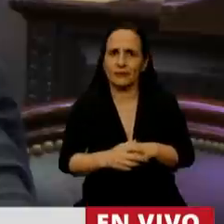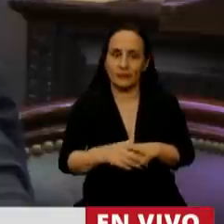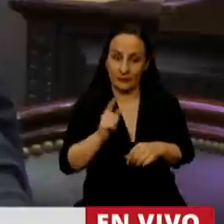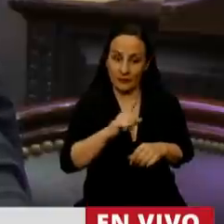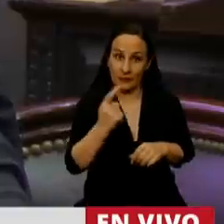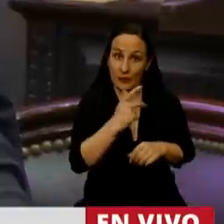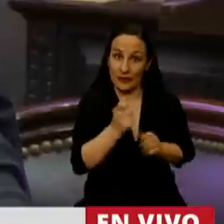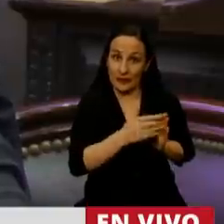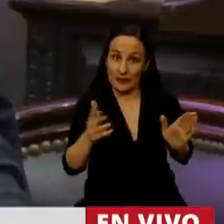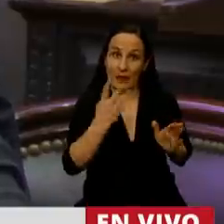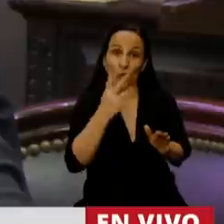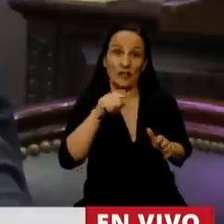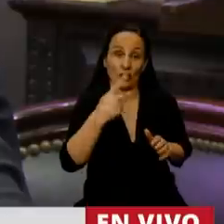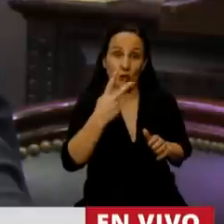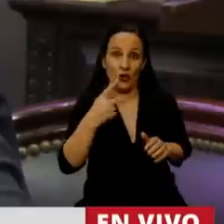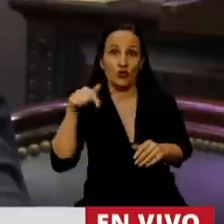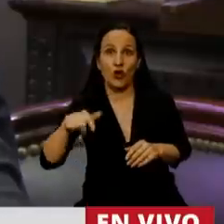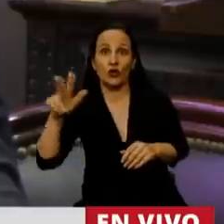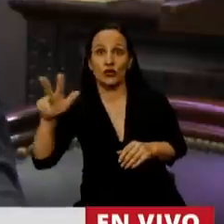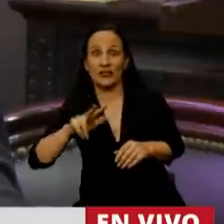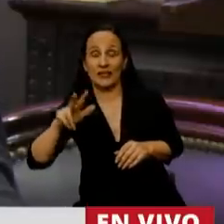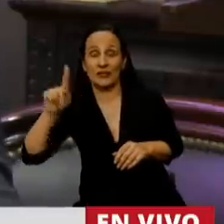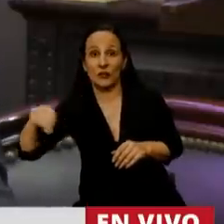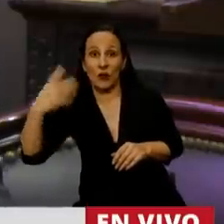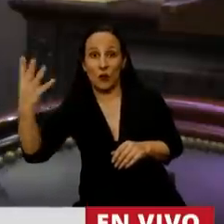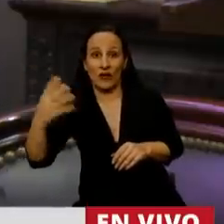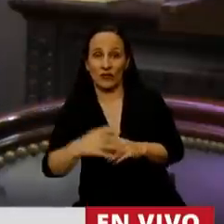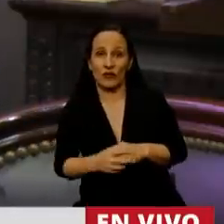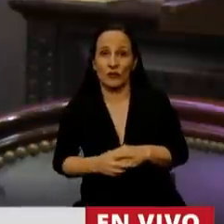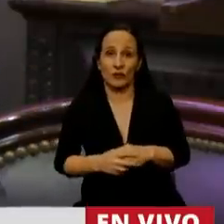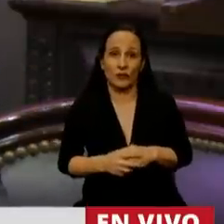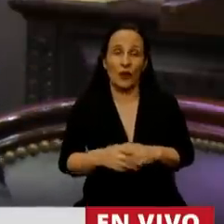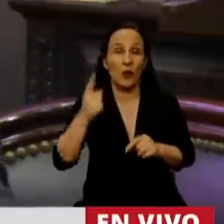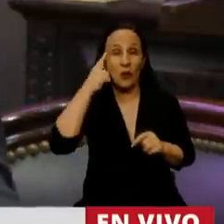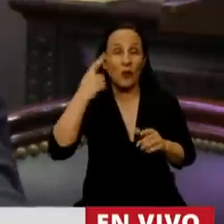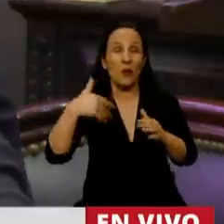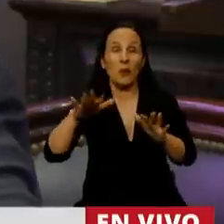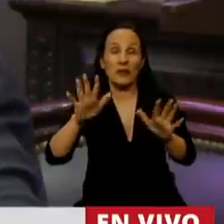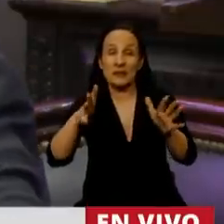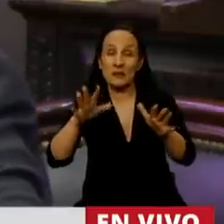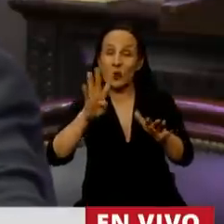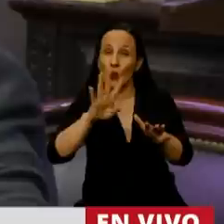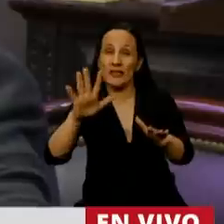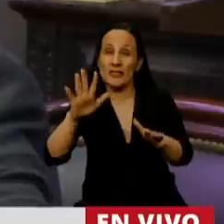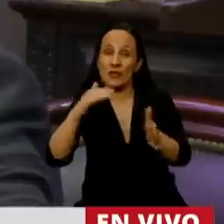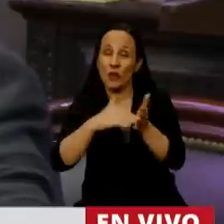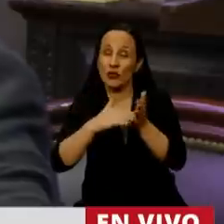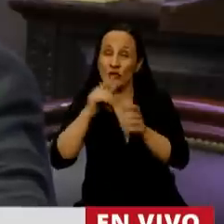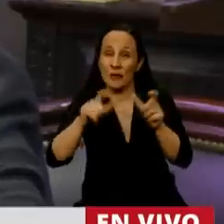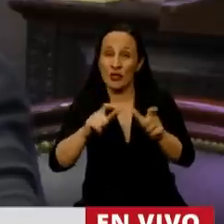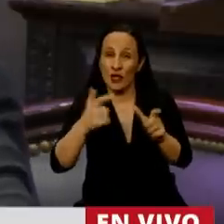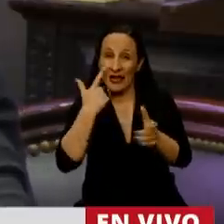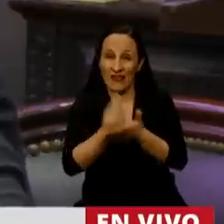trimestre 42 2 hoy 33 4% proyecte esto a los 45 millones de habitantes más o menos que tiene la argentina